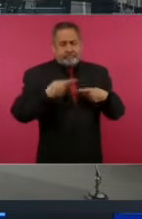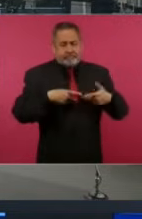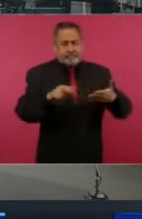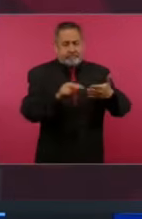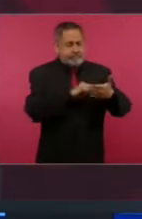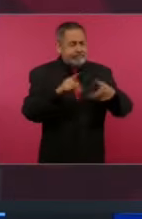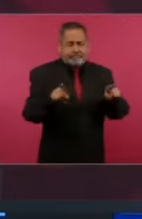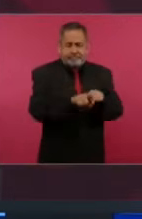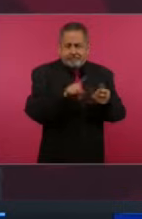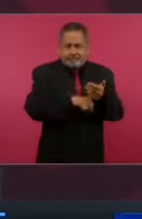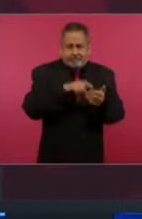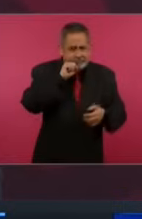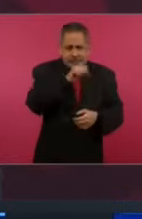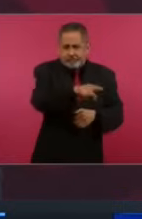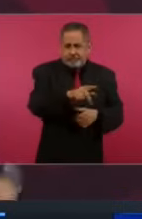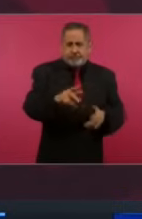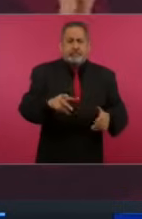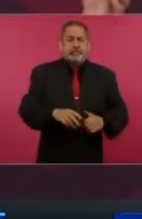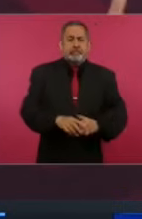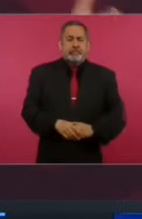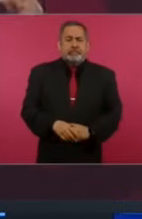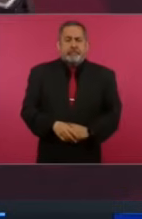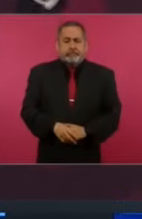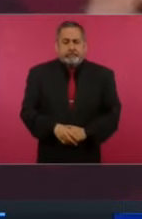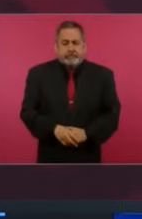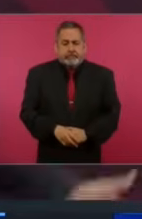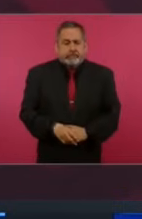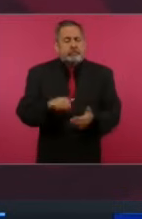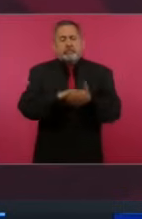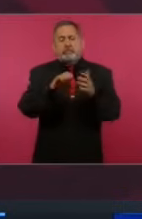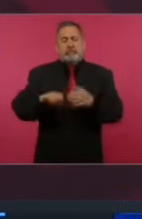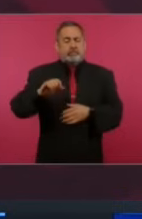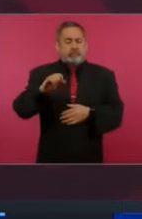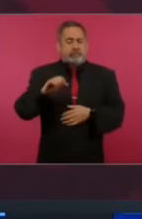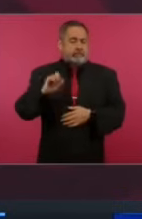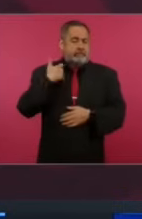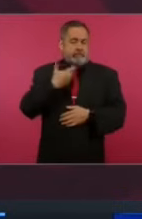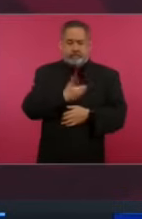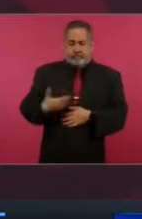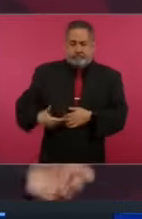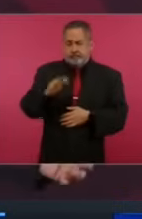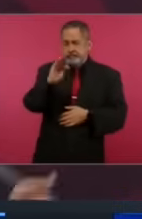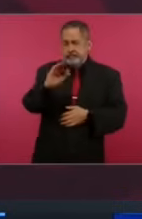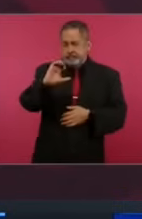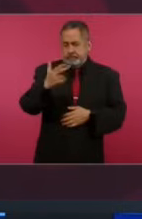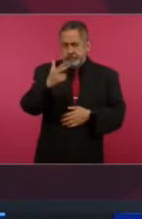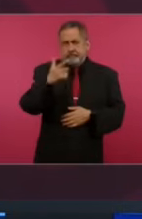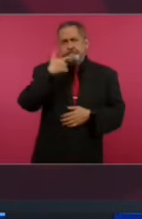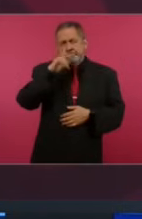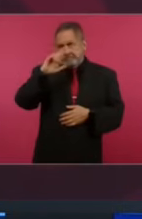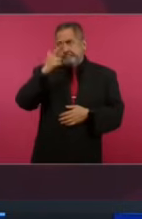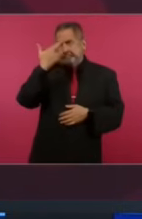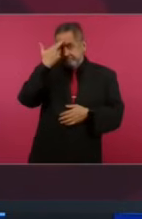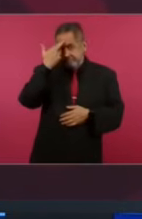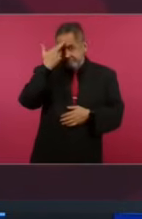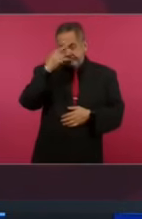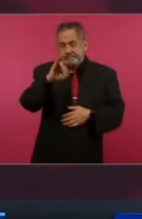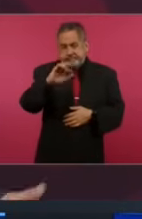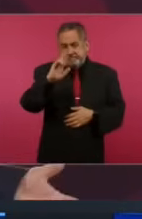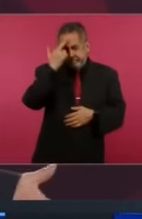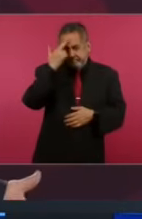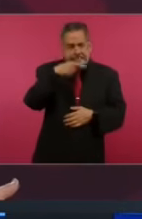al total federal, ¿no? Y bueno, creo que el presidente ahí sí ha sido omiso. Sinceramente, yo ahí sí